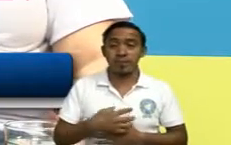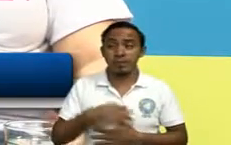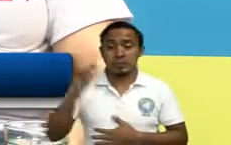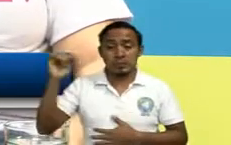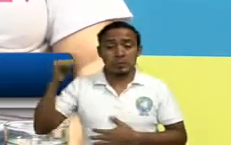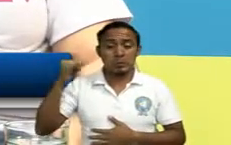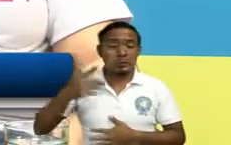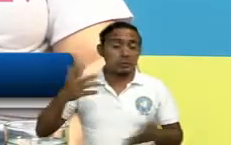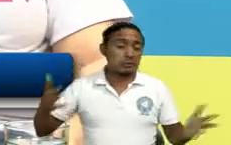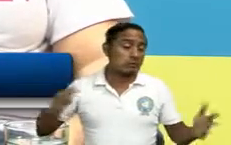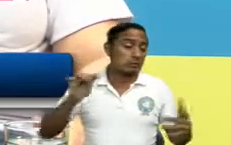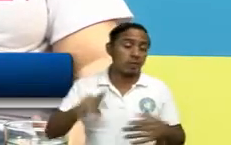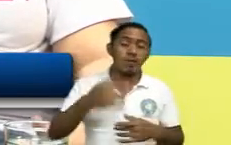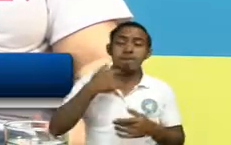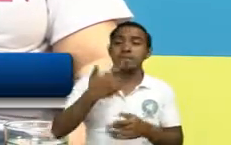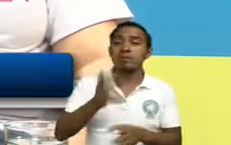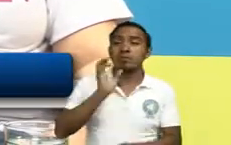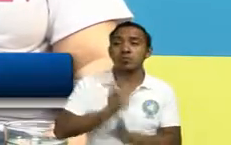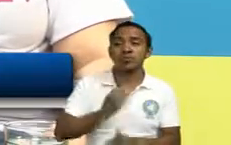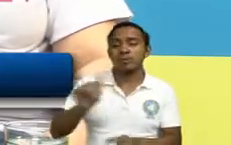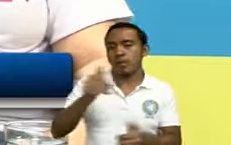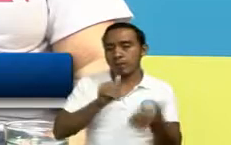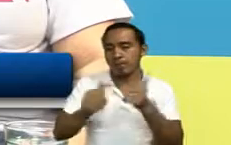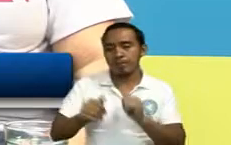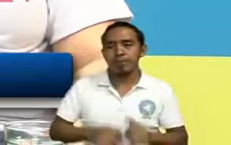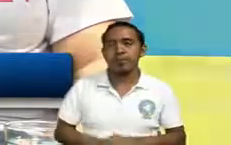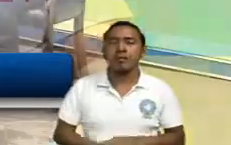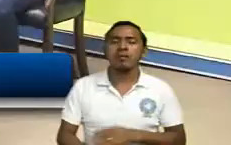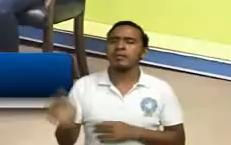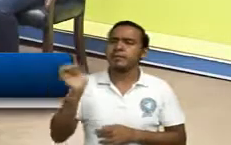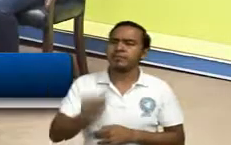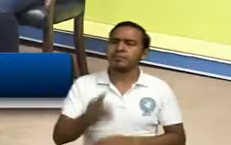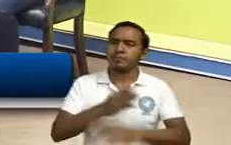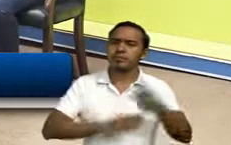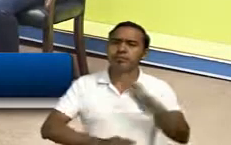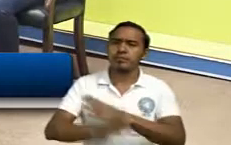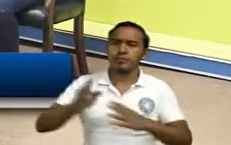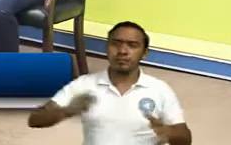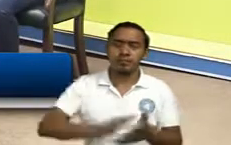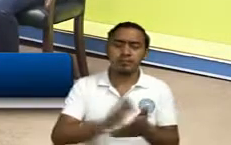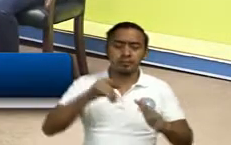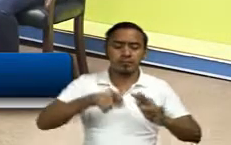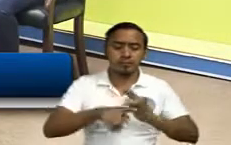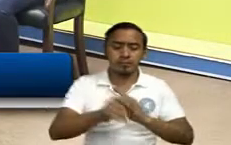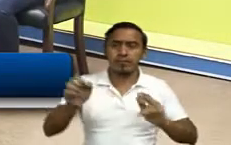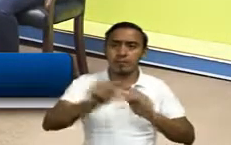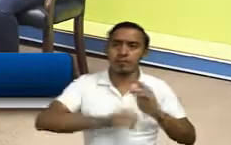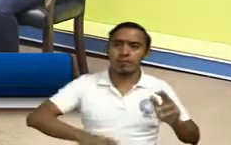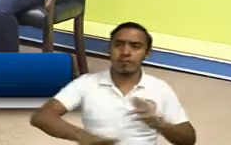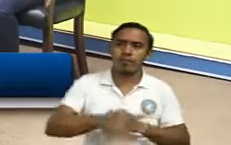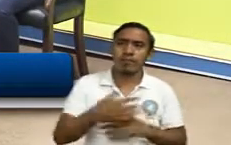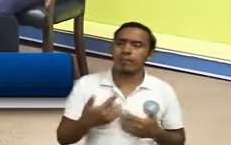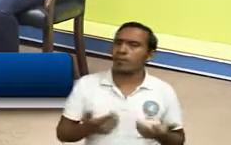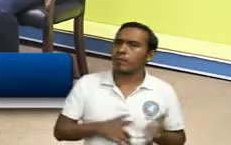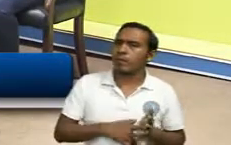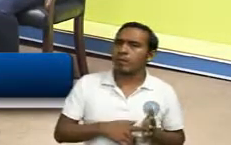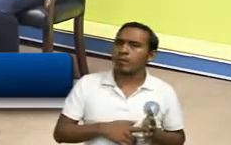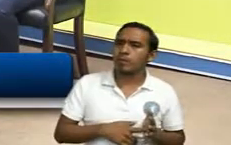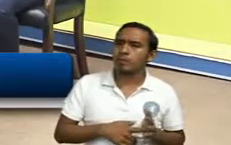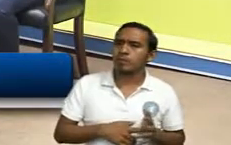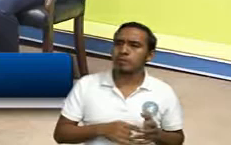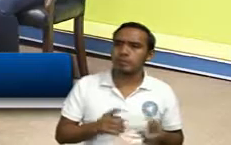demencia. Sí. Correcto. Ya, entonces, en esta discapacidad psicosocial no entran también, por ejemplo,